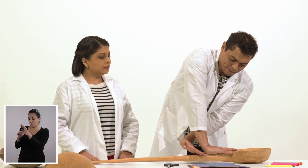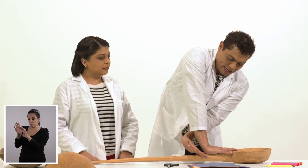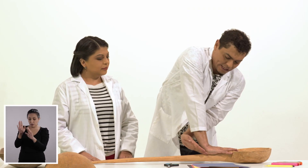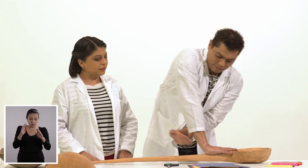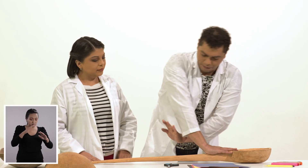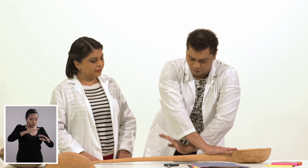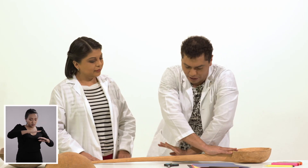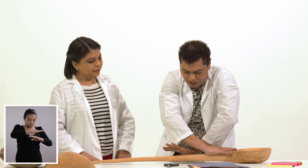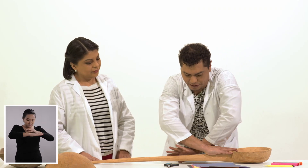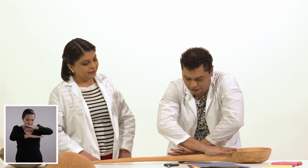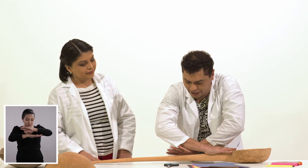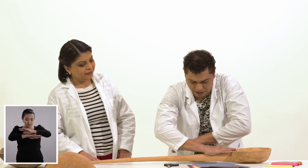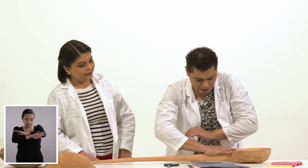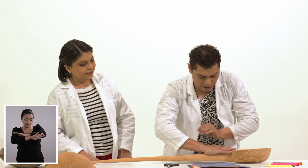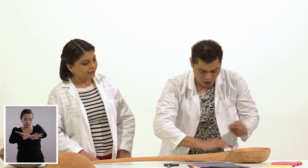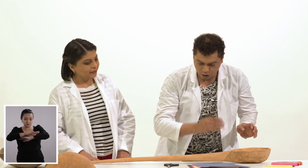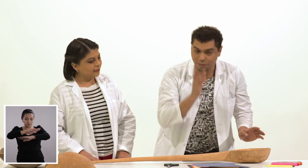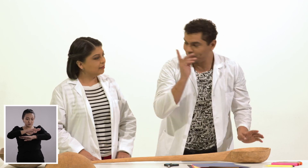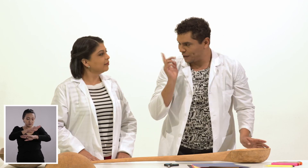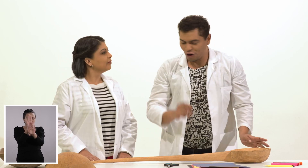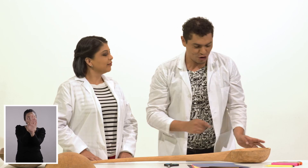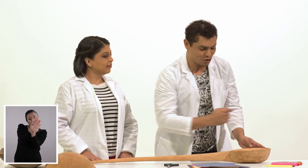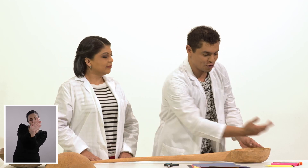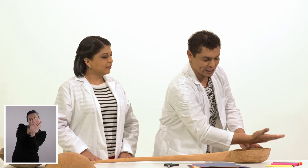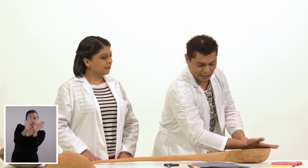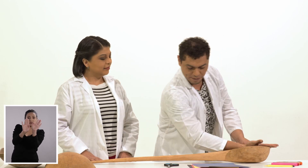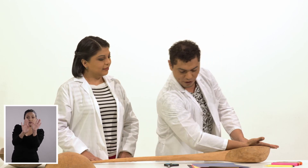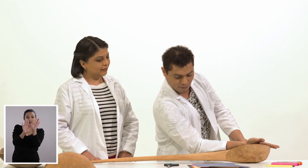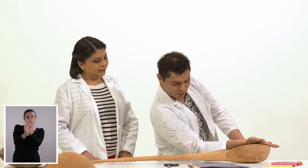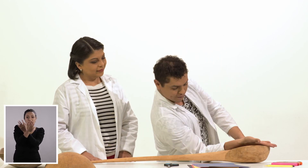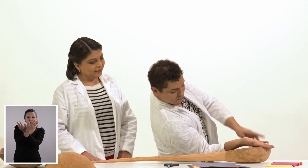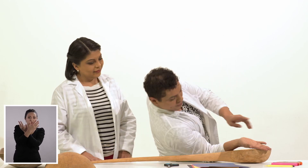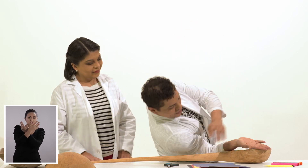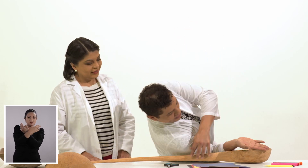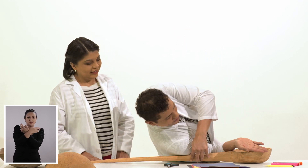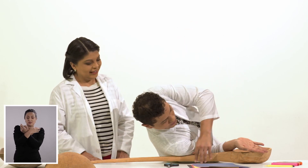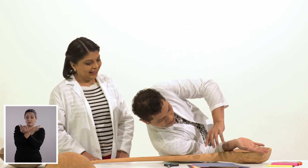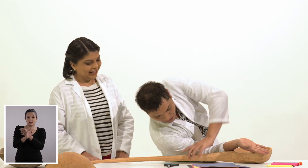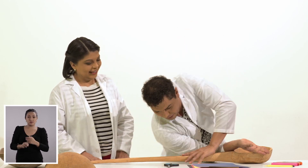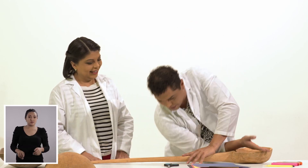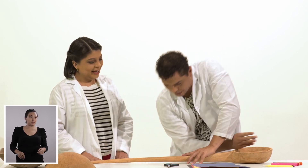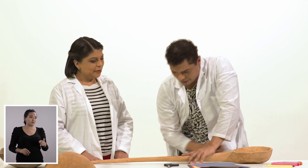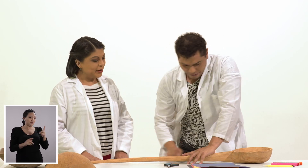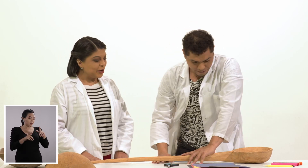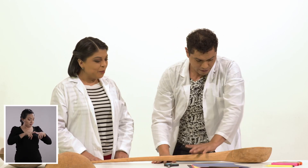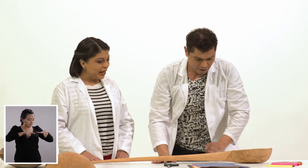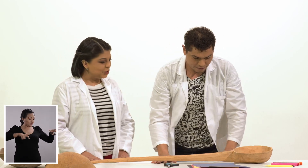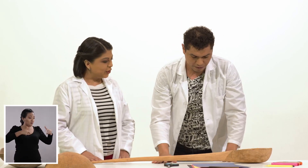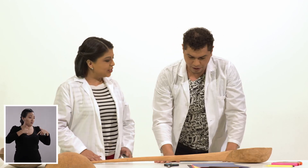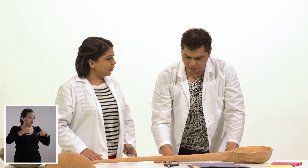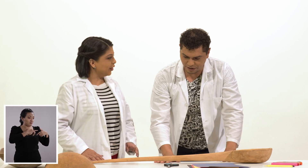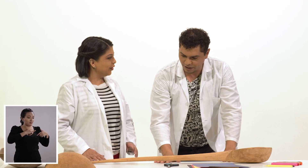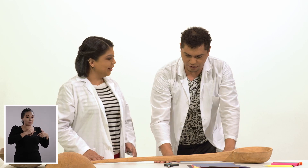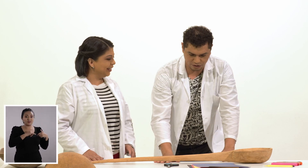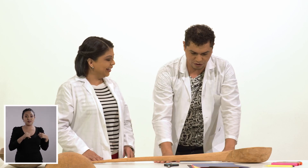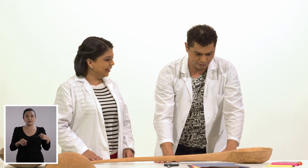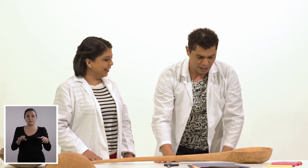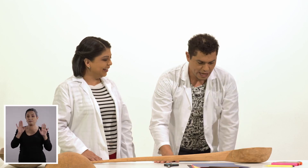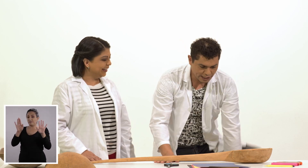espérese mejor con con si le ponemos al pancho